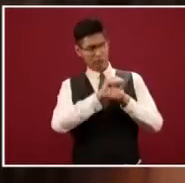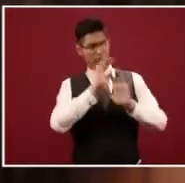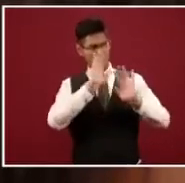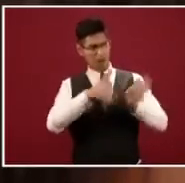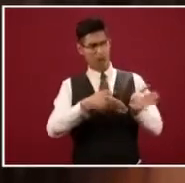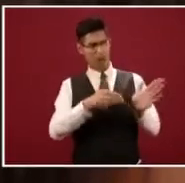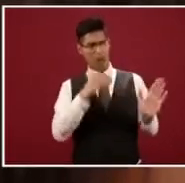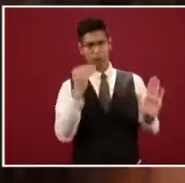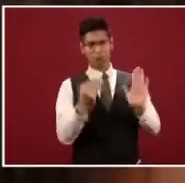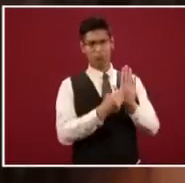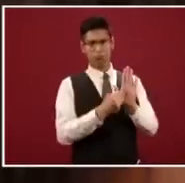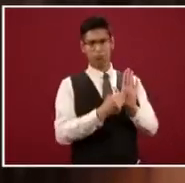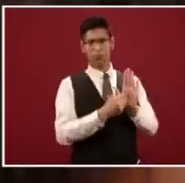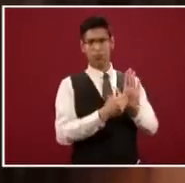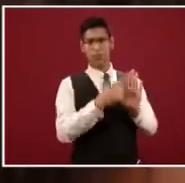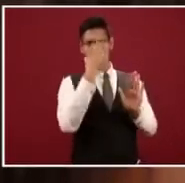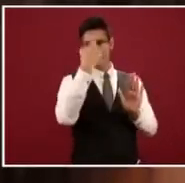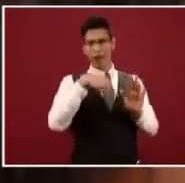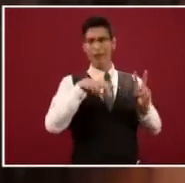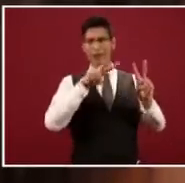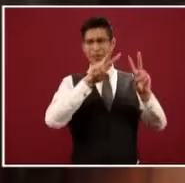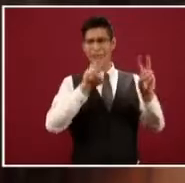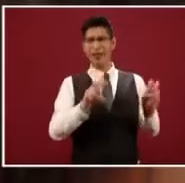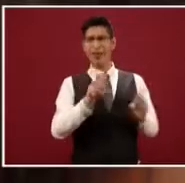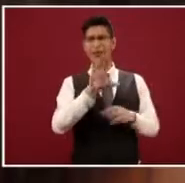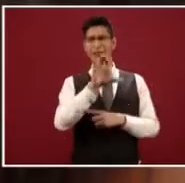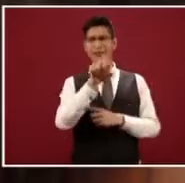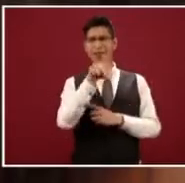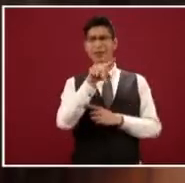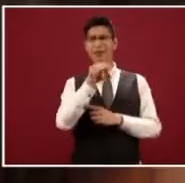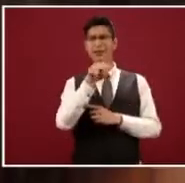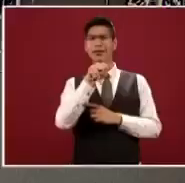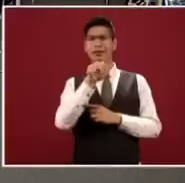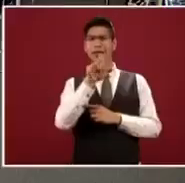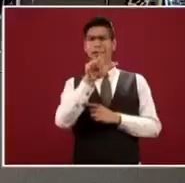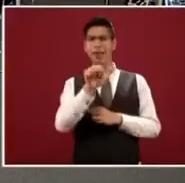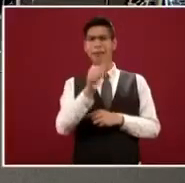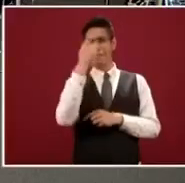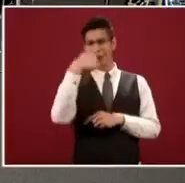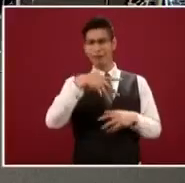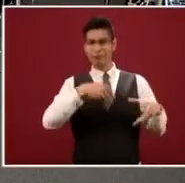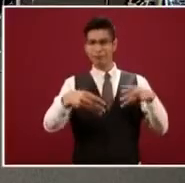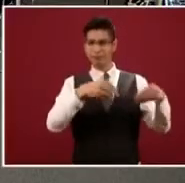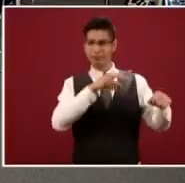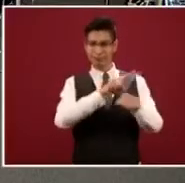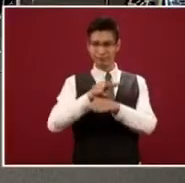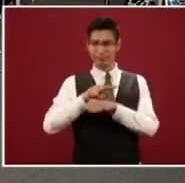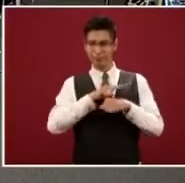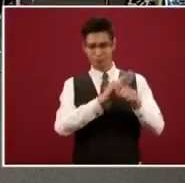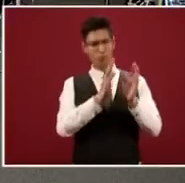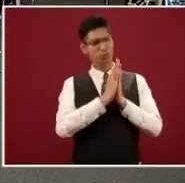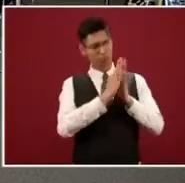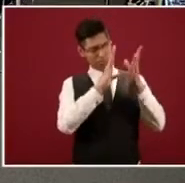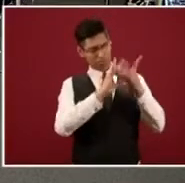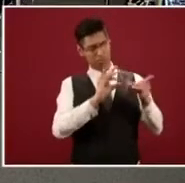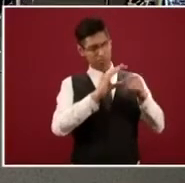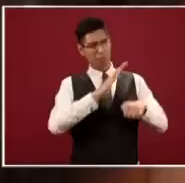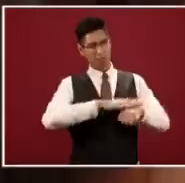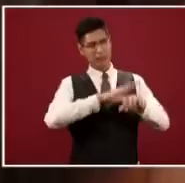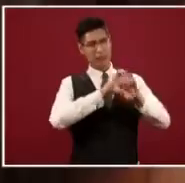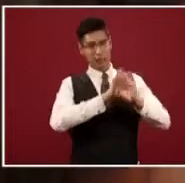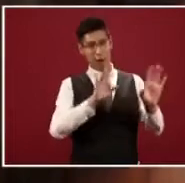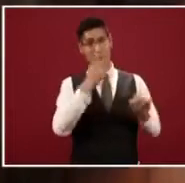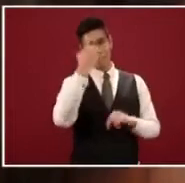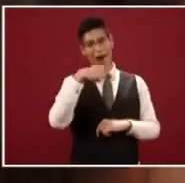la implementación del modelo Centinela de vigilancia epidemiológica. Por favor, si nos pudieran explicar un poco más para que haya